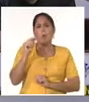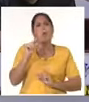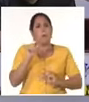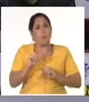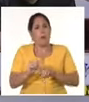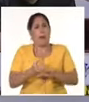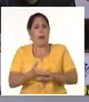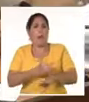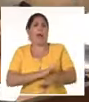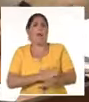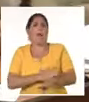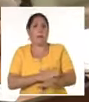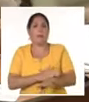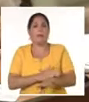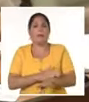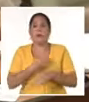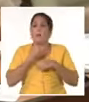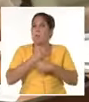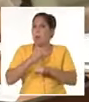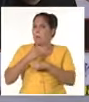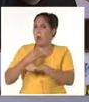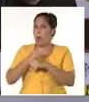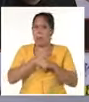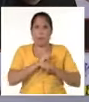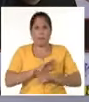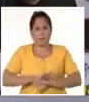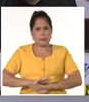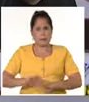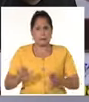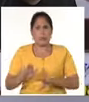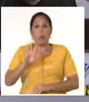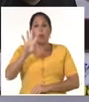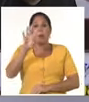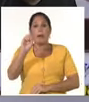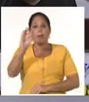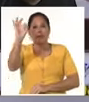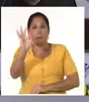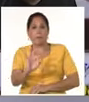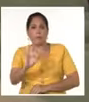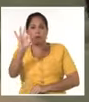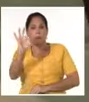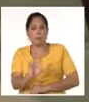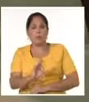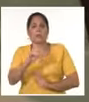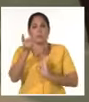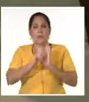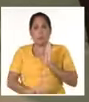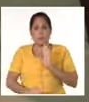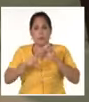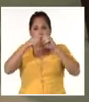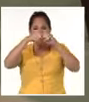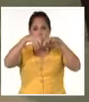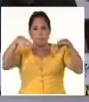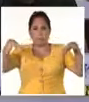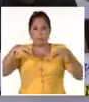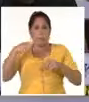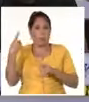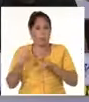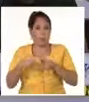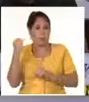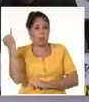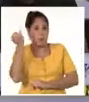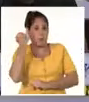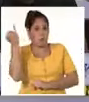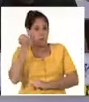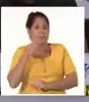entrar aquí baraca tenía sol ya el municipio tiene el 40 por de energía en el caso de imías bueno se